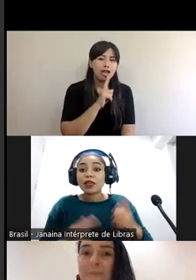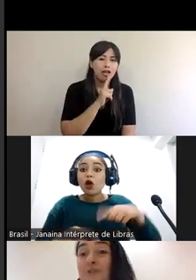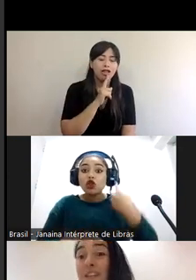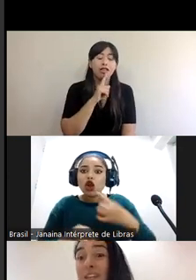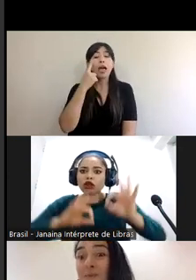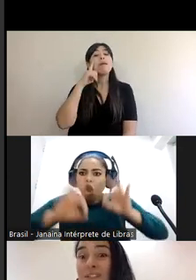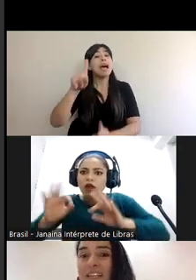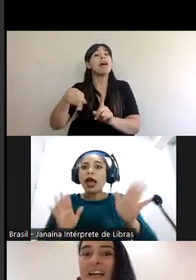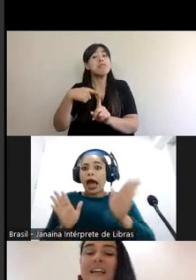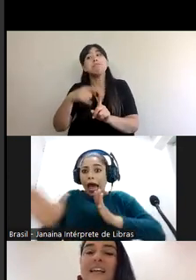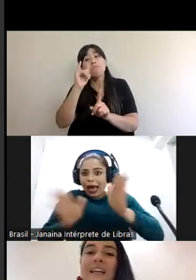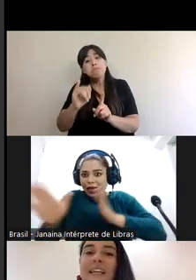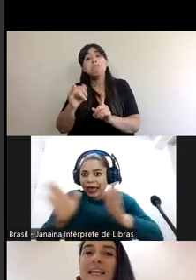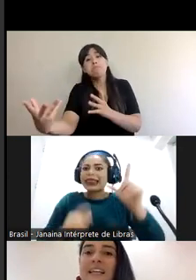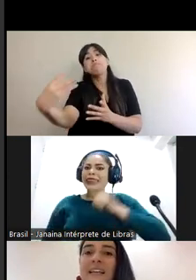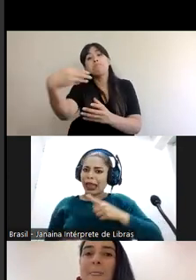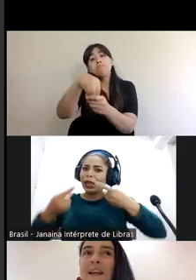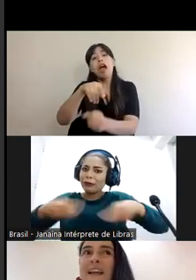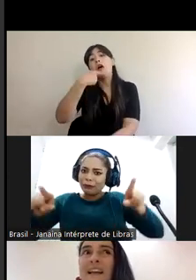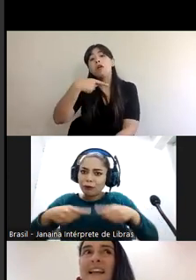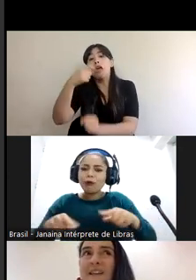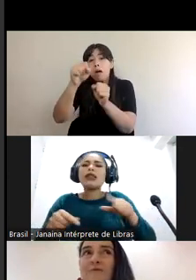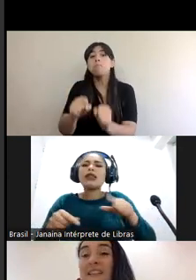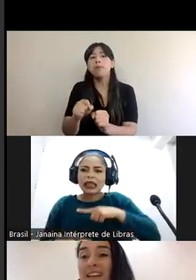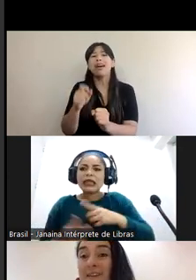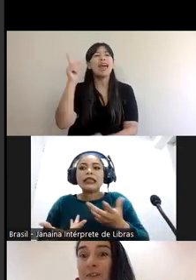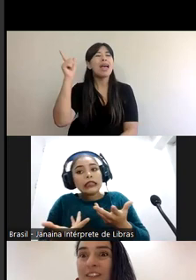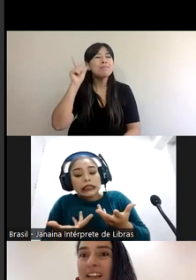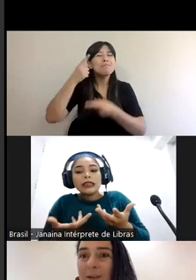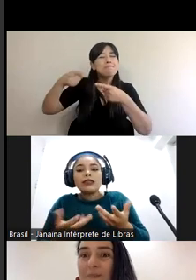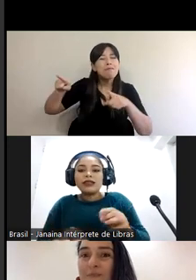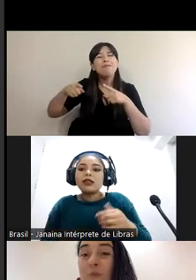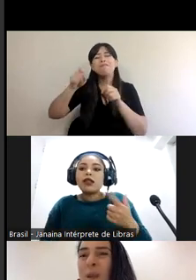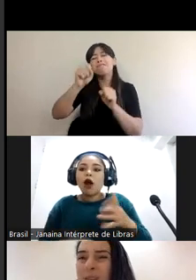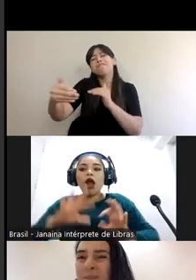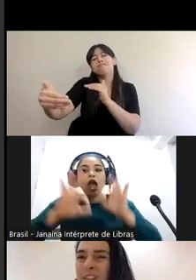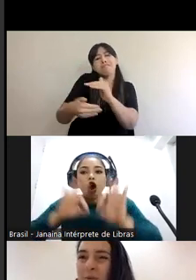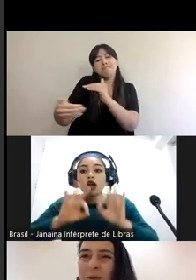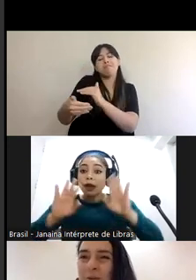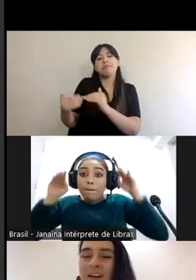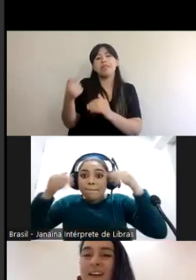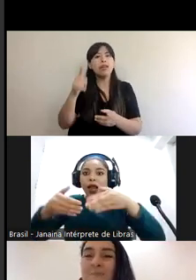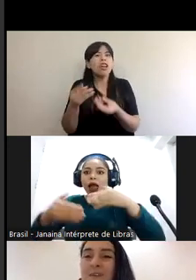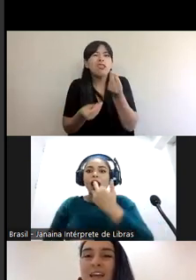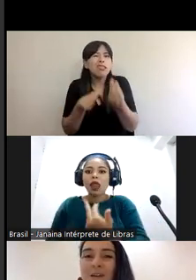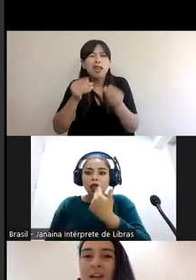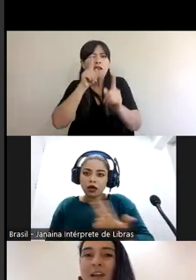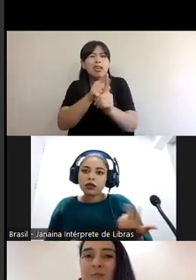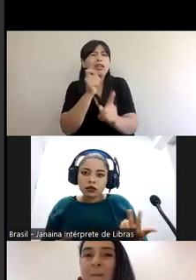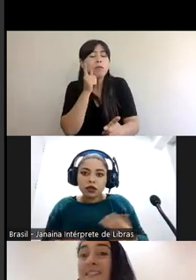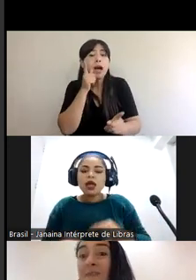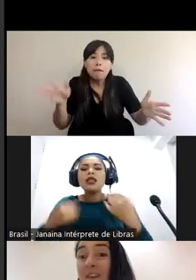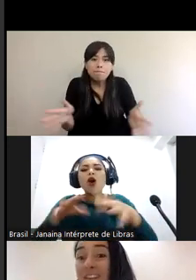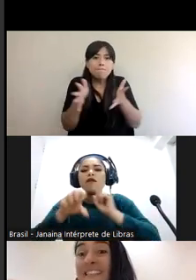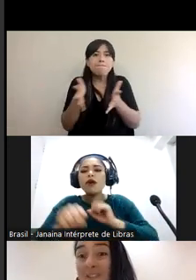accesibilidad, sonido, música, y era fomentar en el fondo esta lengua. Como una especie, por decirlo de una forma rápida, es